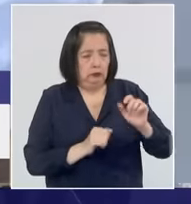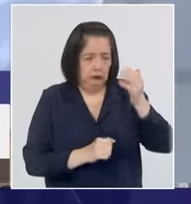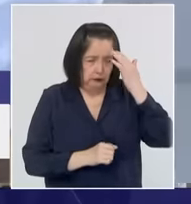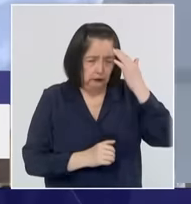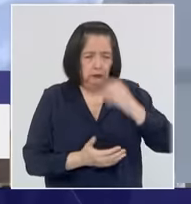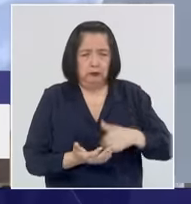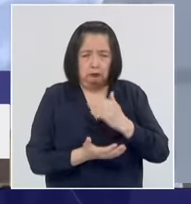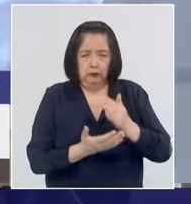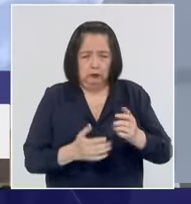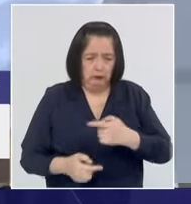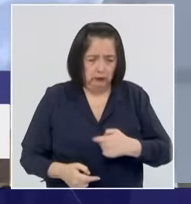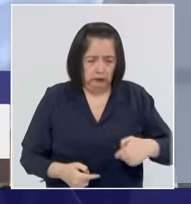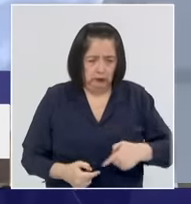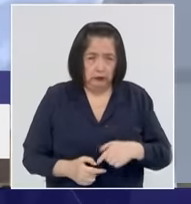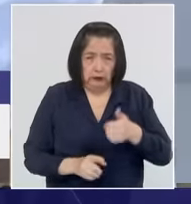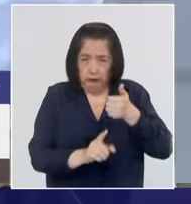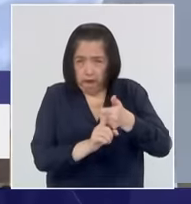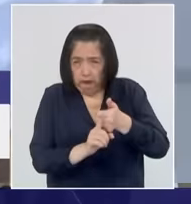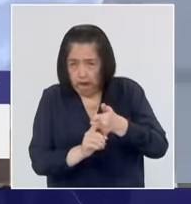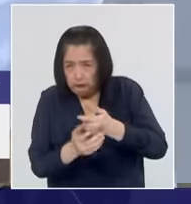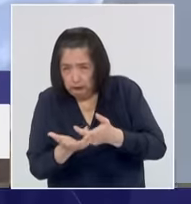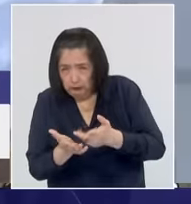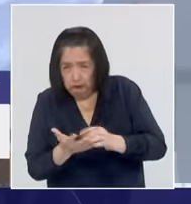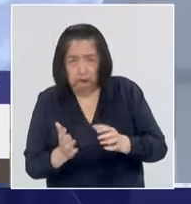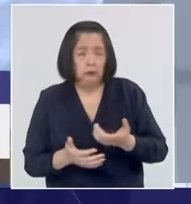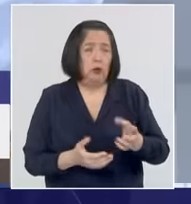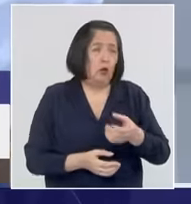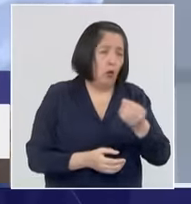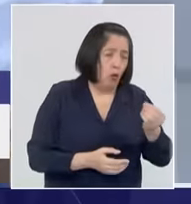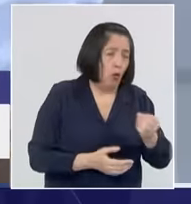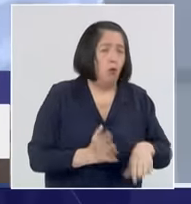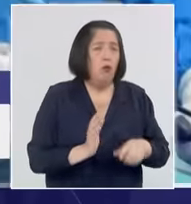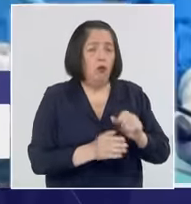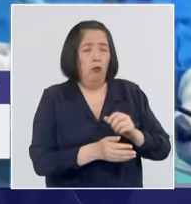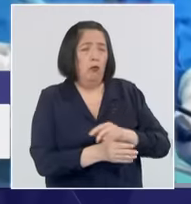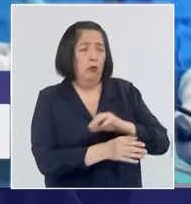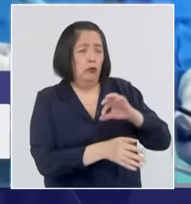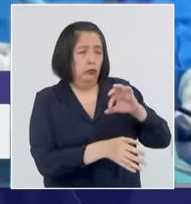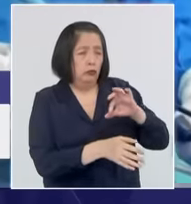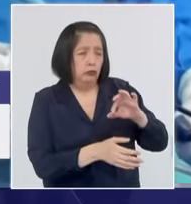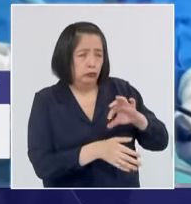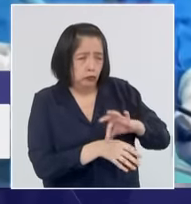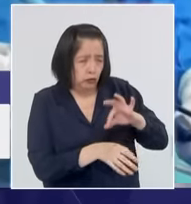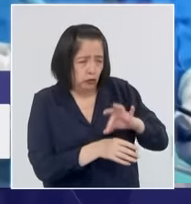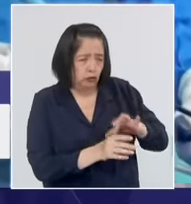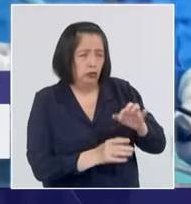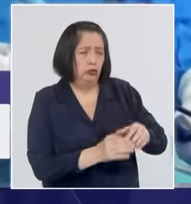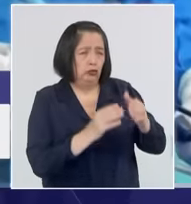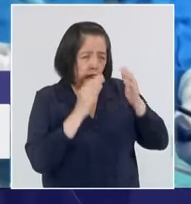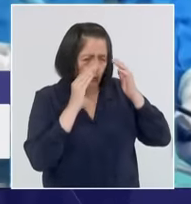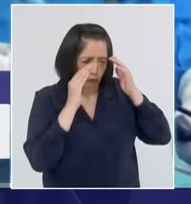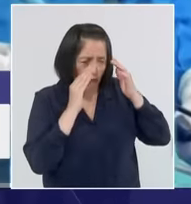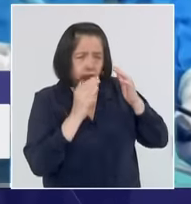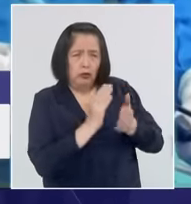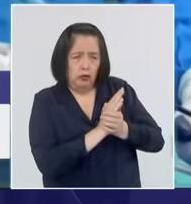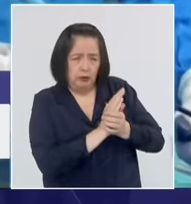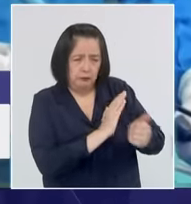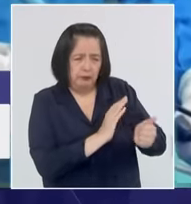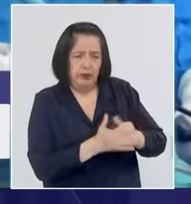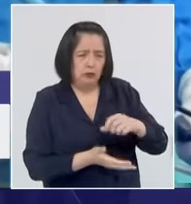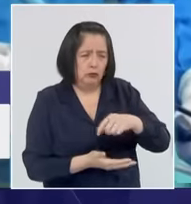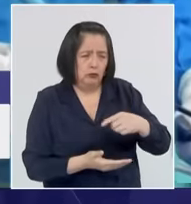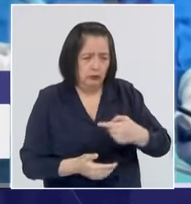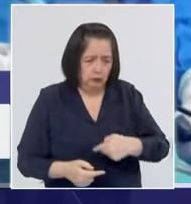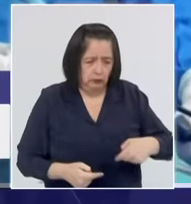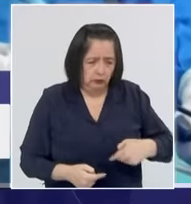en el intestino, ¿operó un cirujano gástrico especializado en gastroenterología o operó el doctor